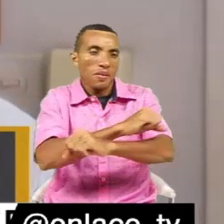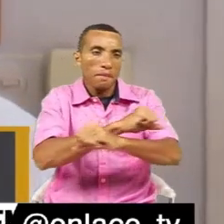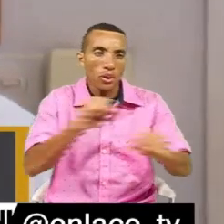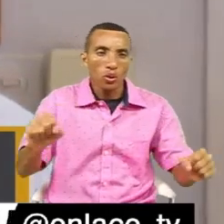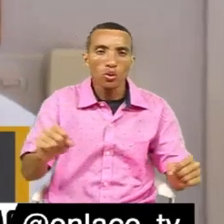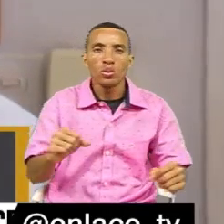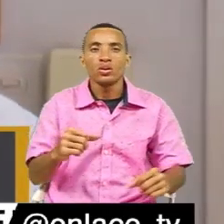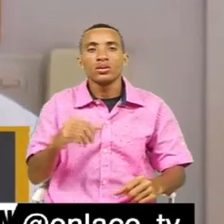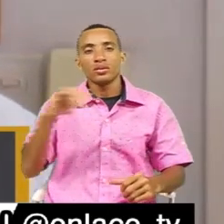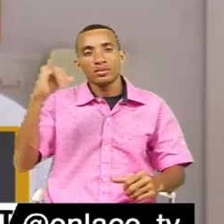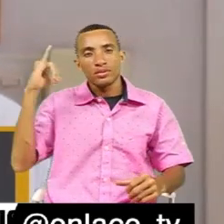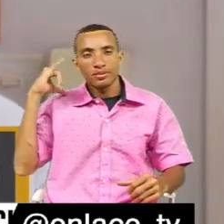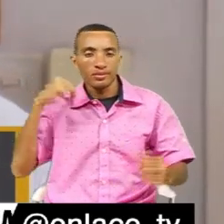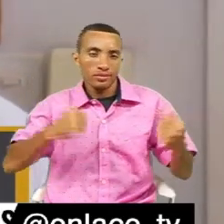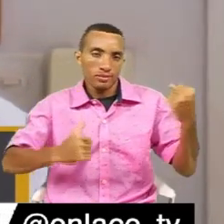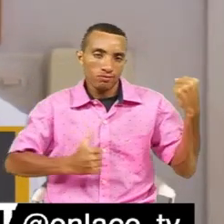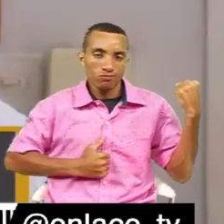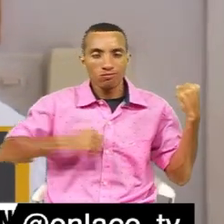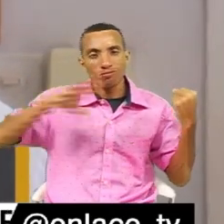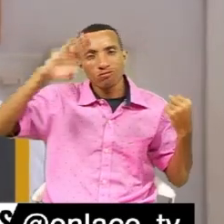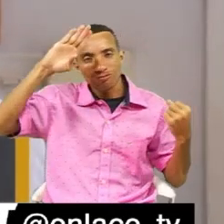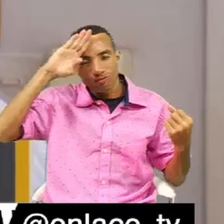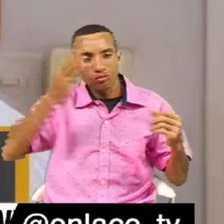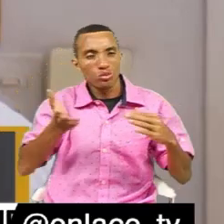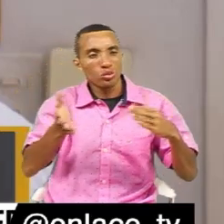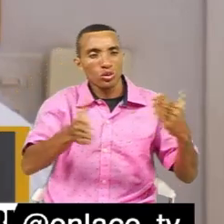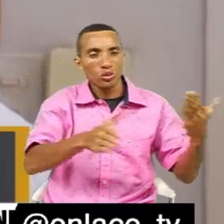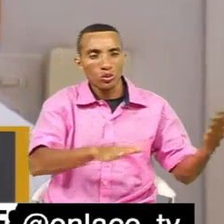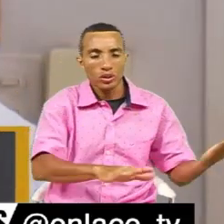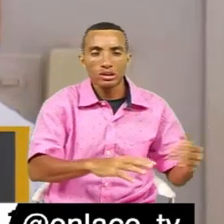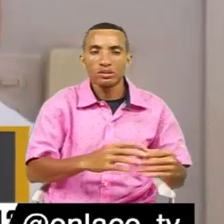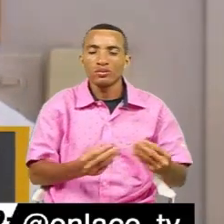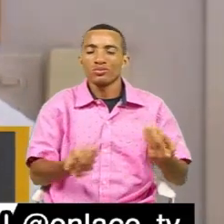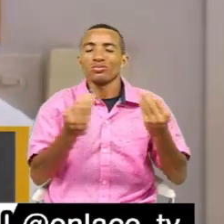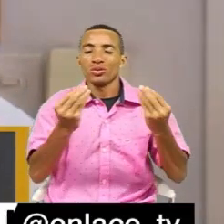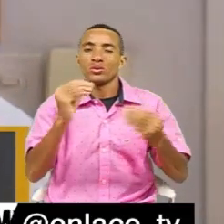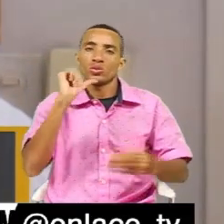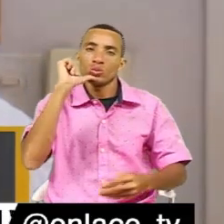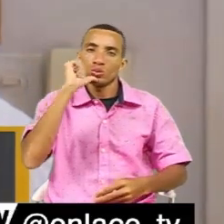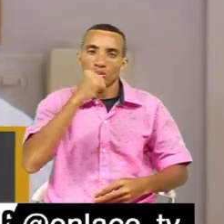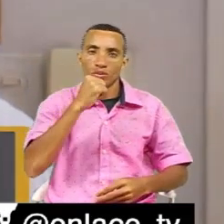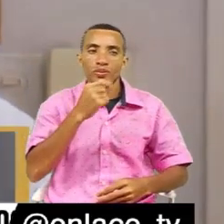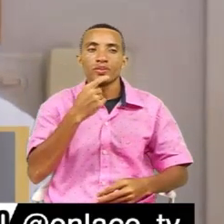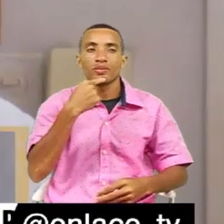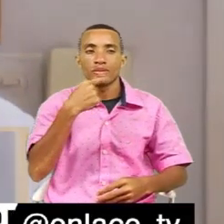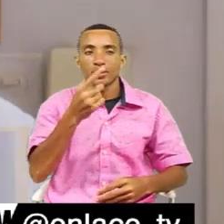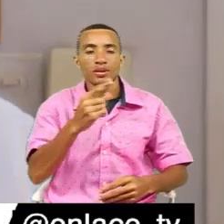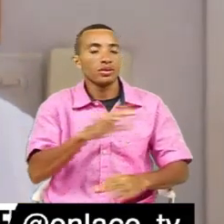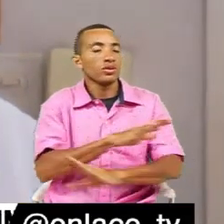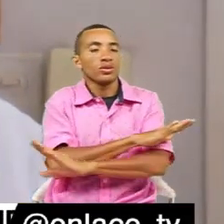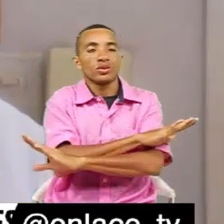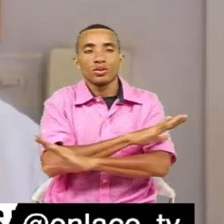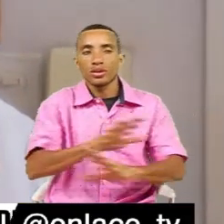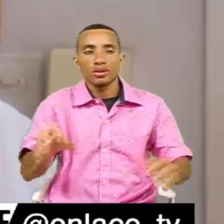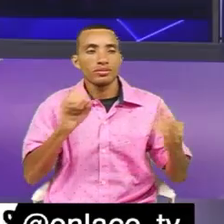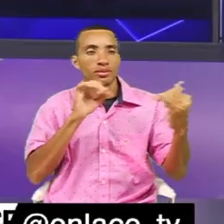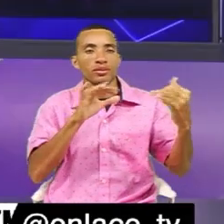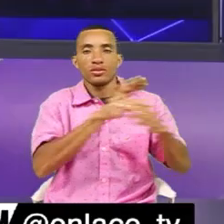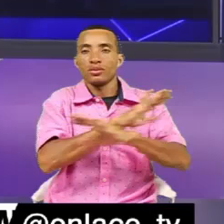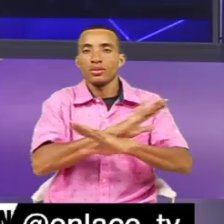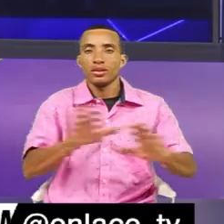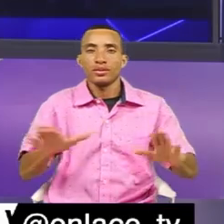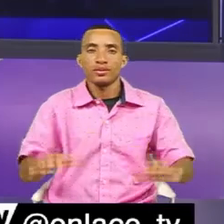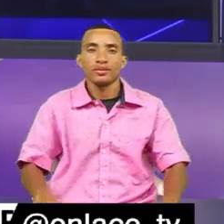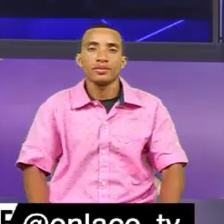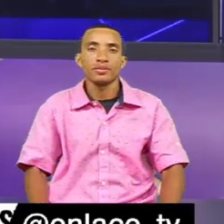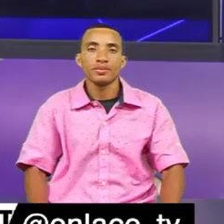muertos, de mucho, mucho, mucho dolor. Y con esto se dice, no queremos más la guerra.